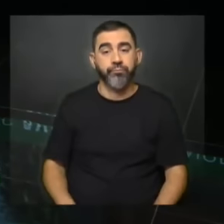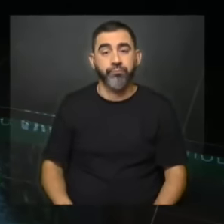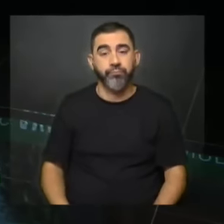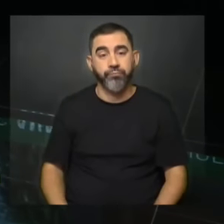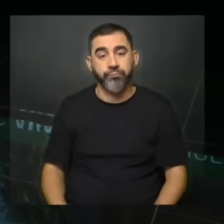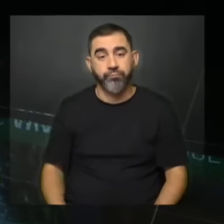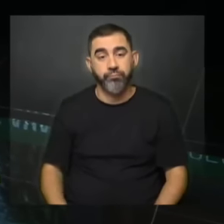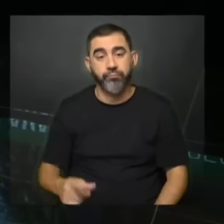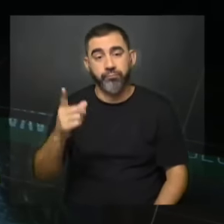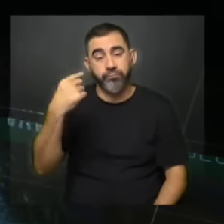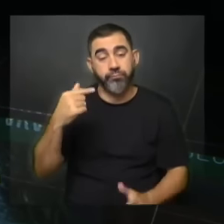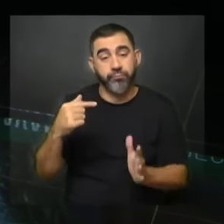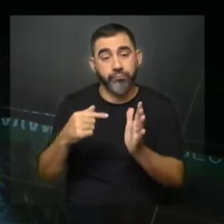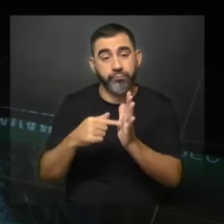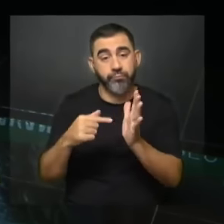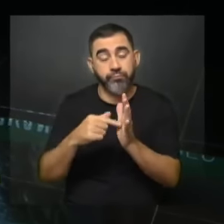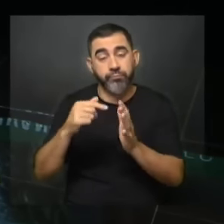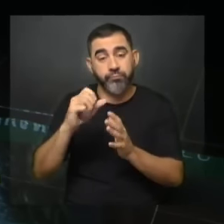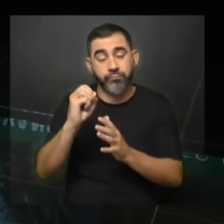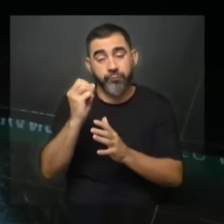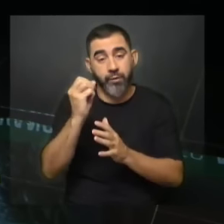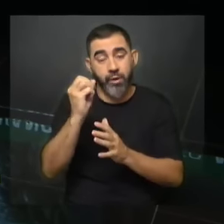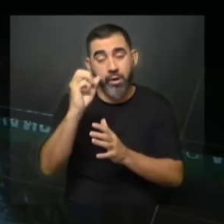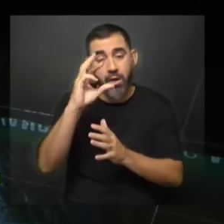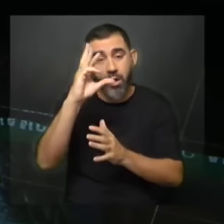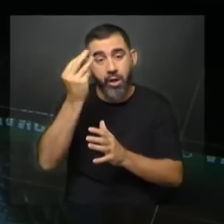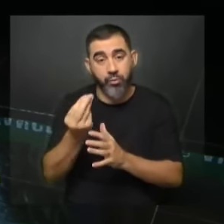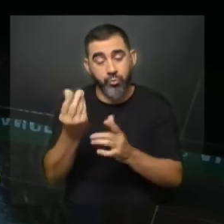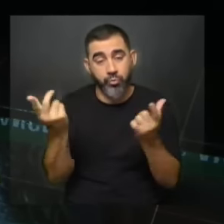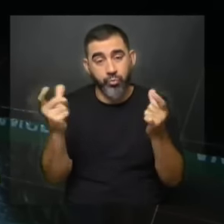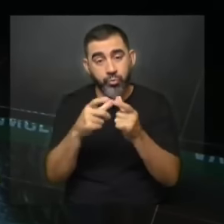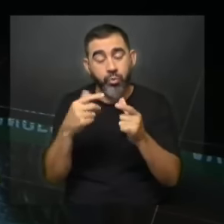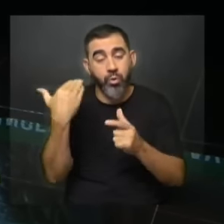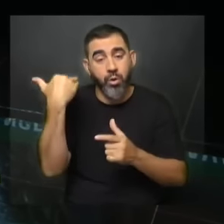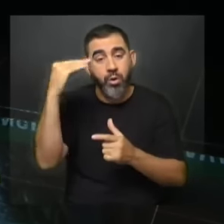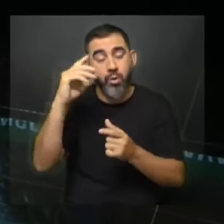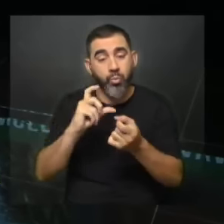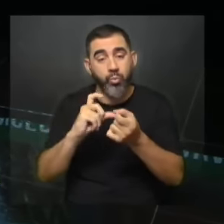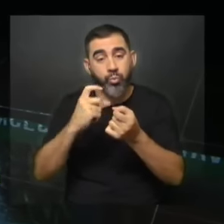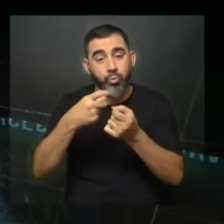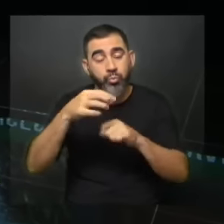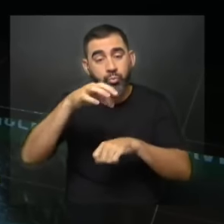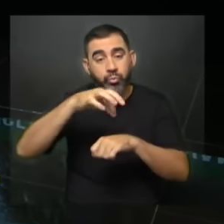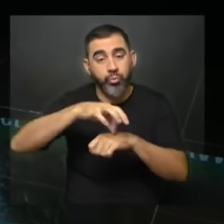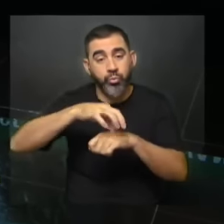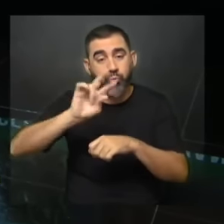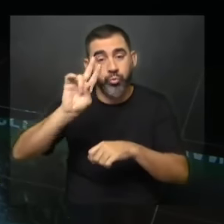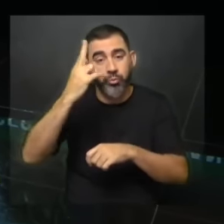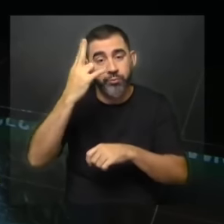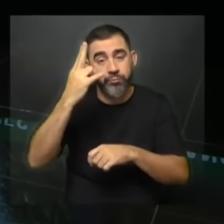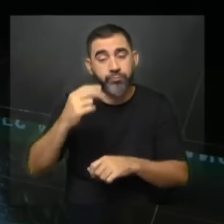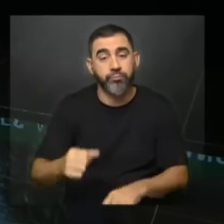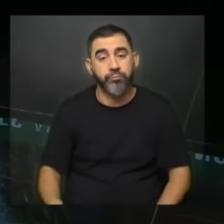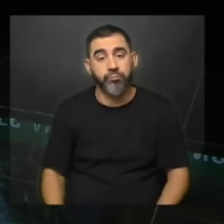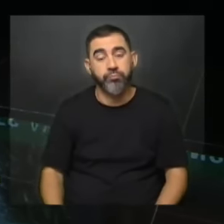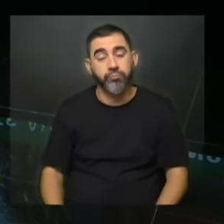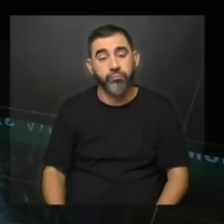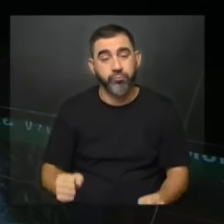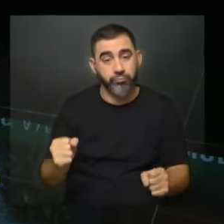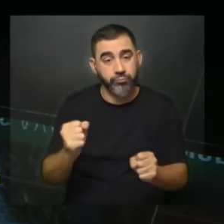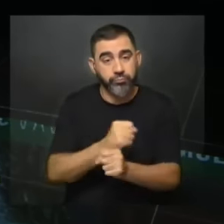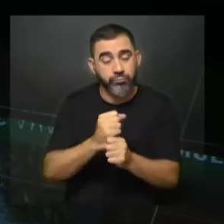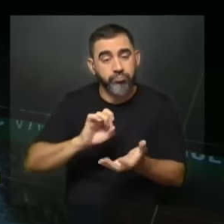ayer la directiva del casmu se reunió con autoridades sindicato médico del Uruguay para ratificar